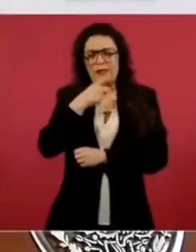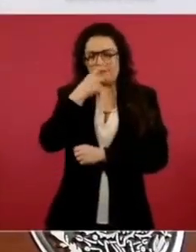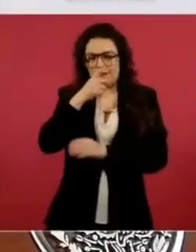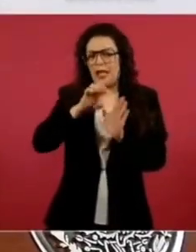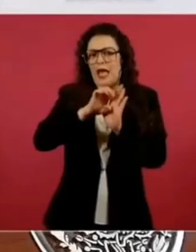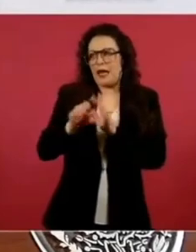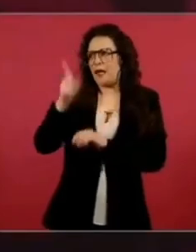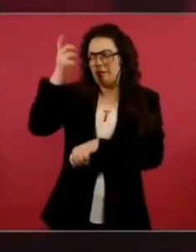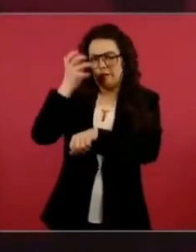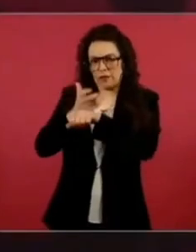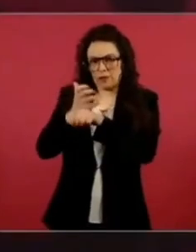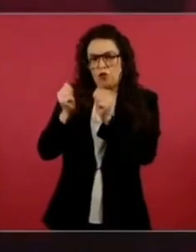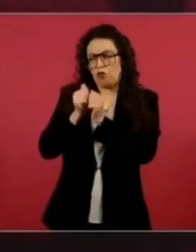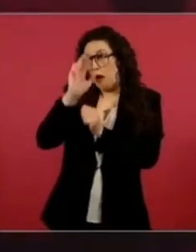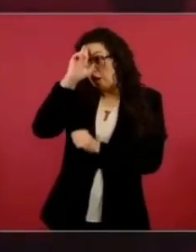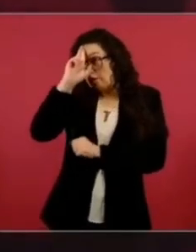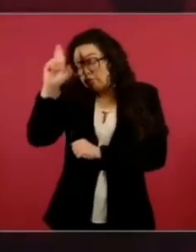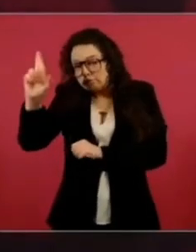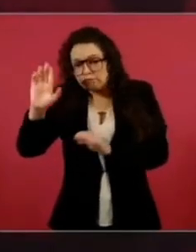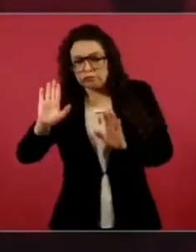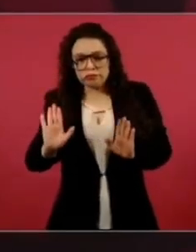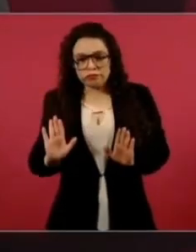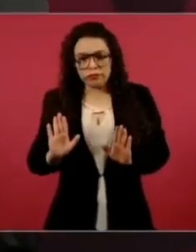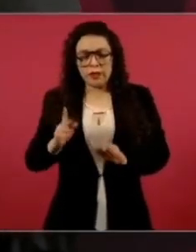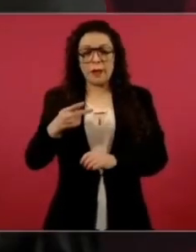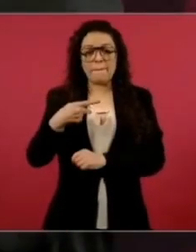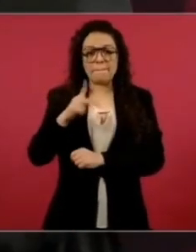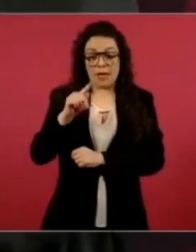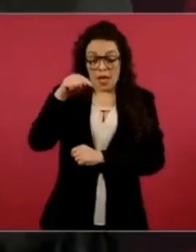nosotros no hemos perdido